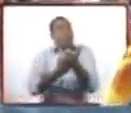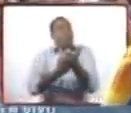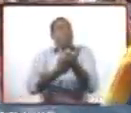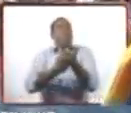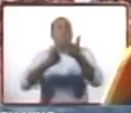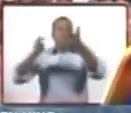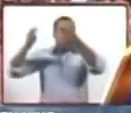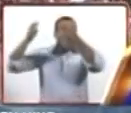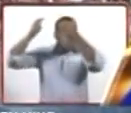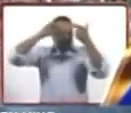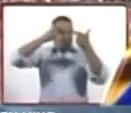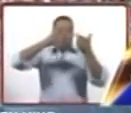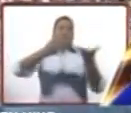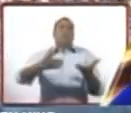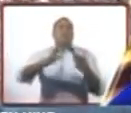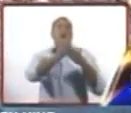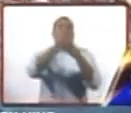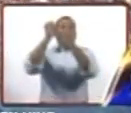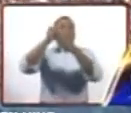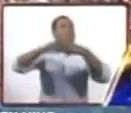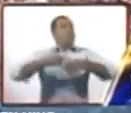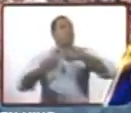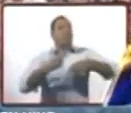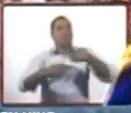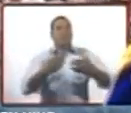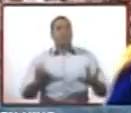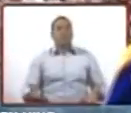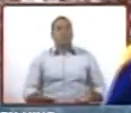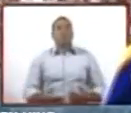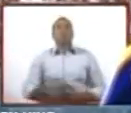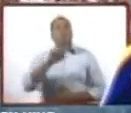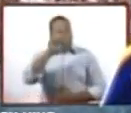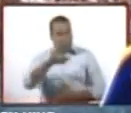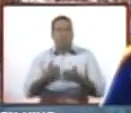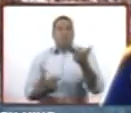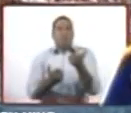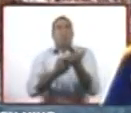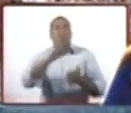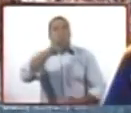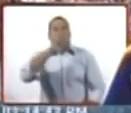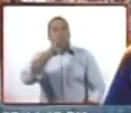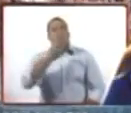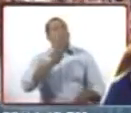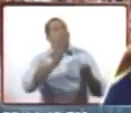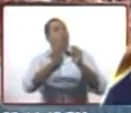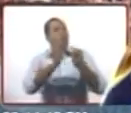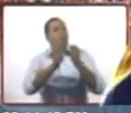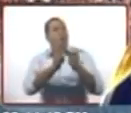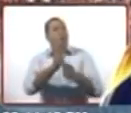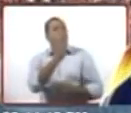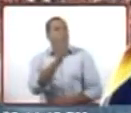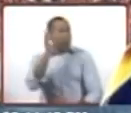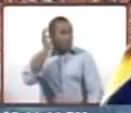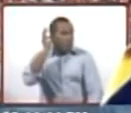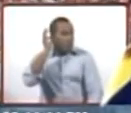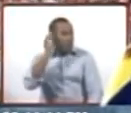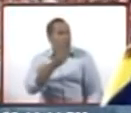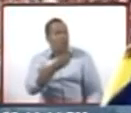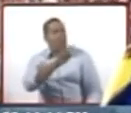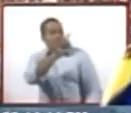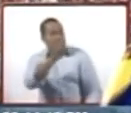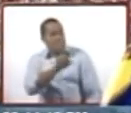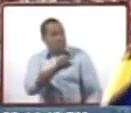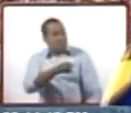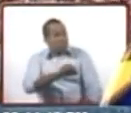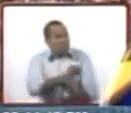al líder de esta revolución Hugo Chávez y por supuesto a Nicolás Maduro. Y vamos a conversar de inmediato con una de las mujeres que se encuentra acá desde muy